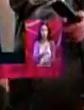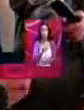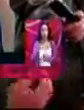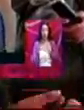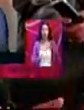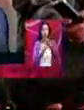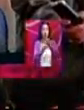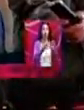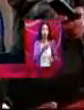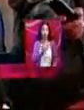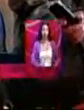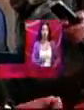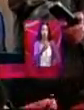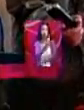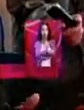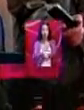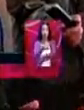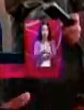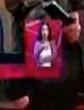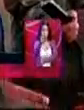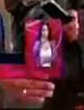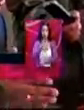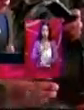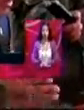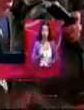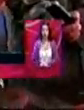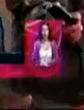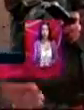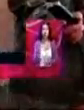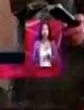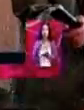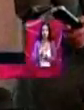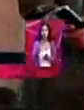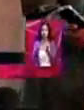ayuda al gobierno nacional y la posición del gobierno es insistir con el decreto legislativo.